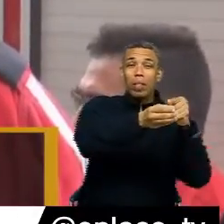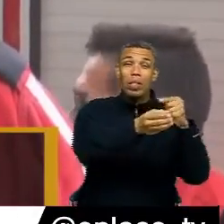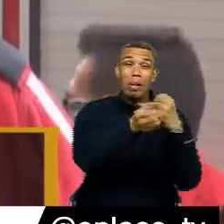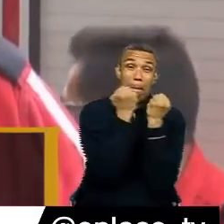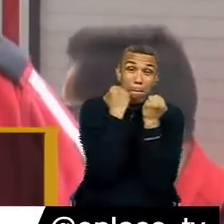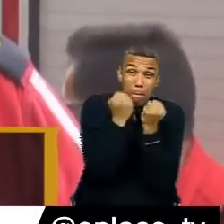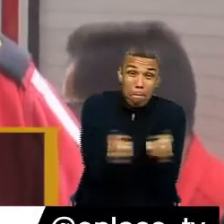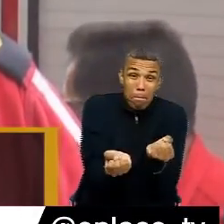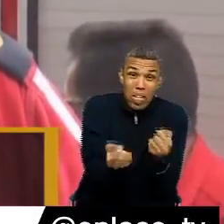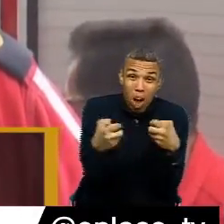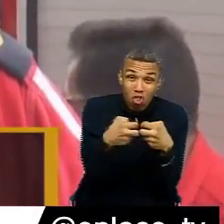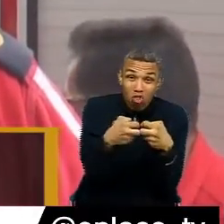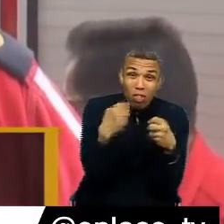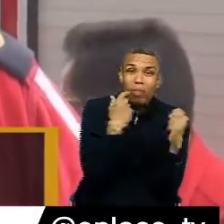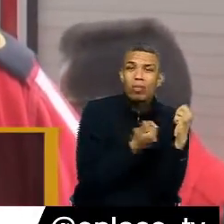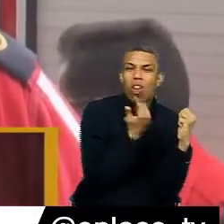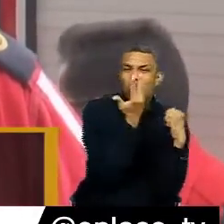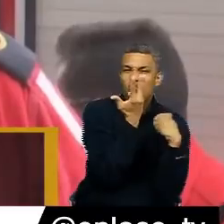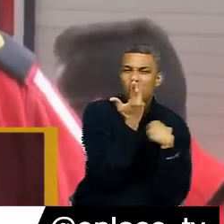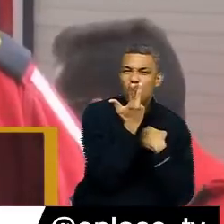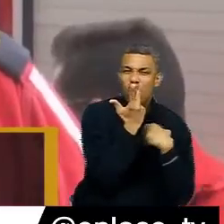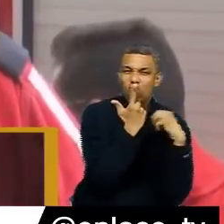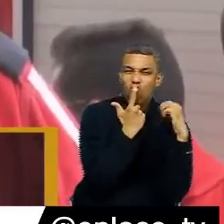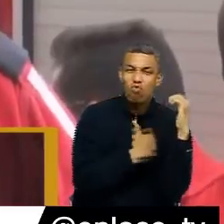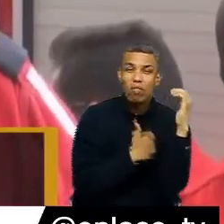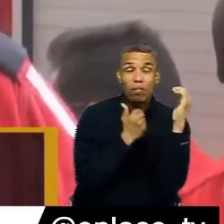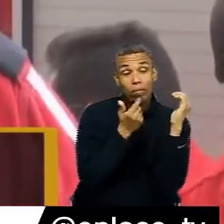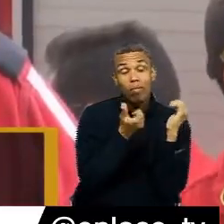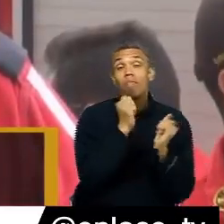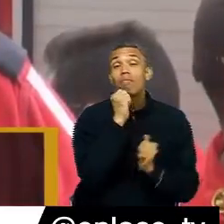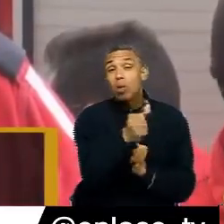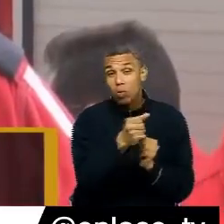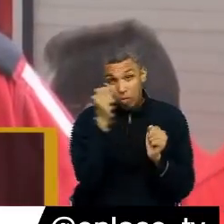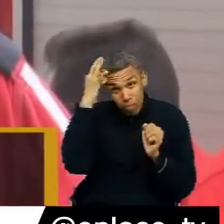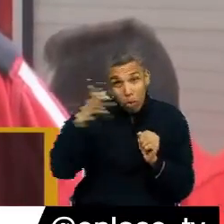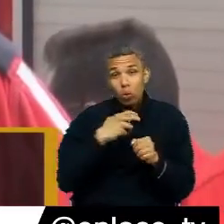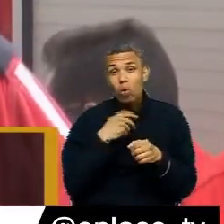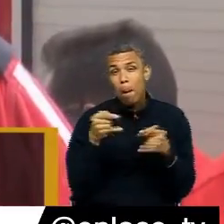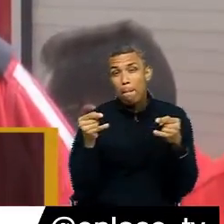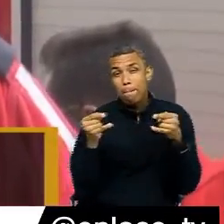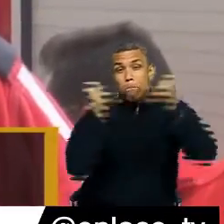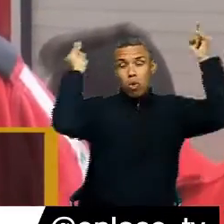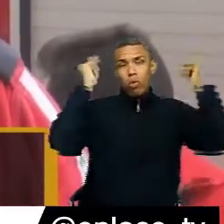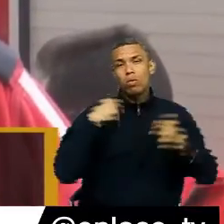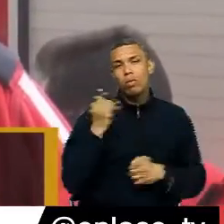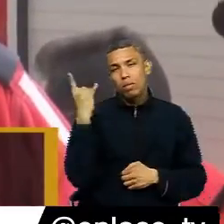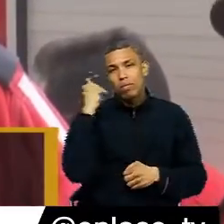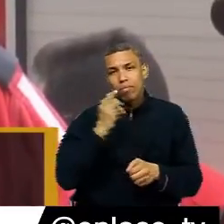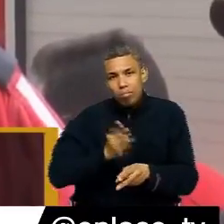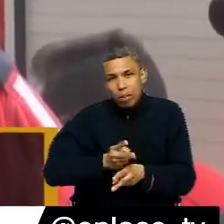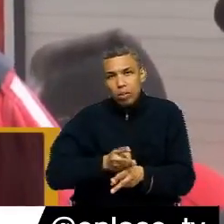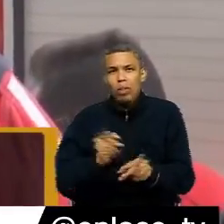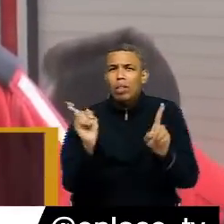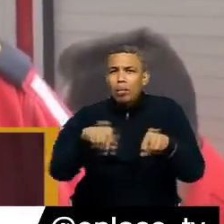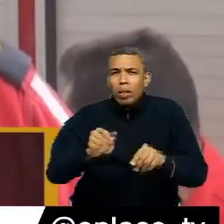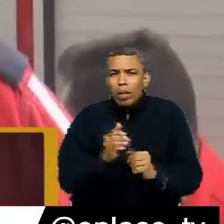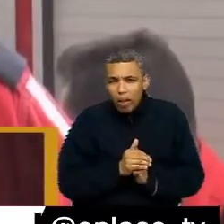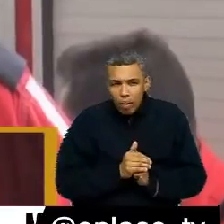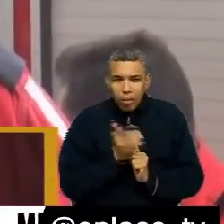los alimentos, pues es muy común en esta época de Navidad. Que las personas aprovechen la venta o